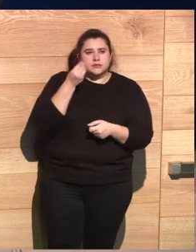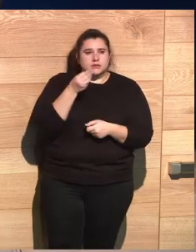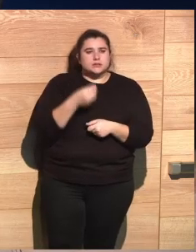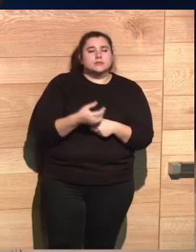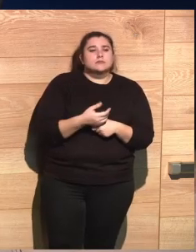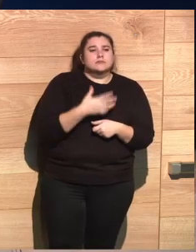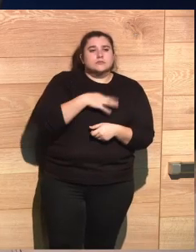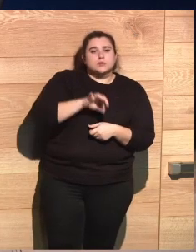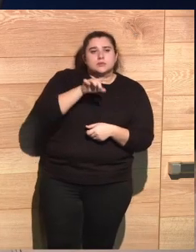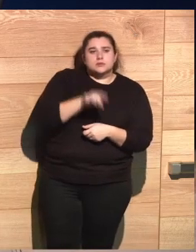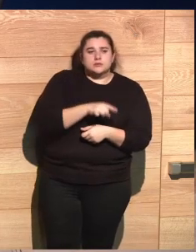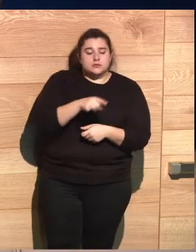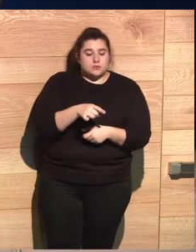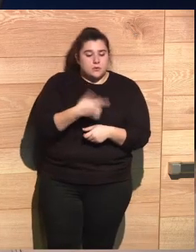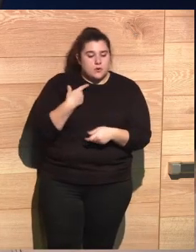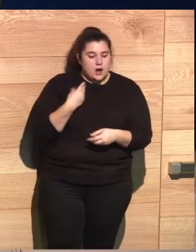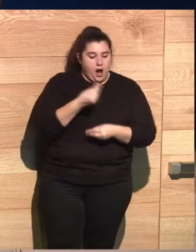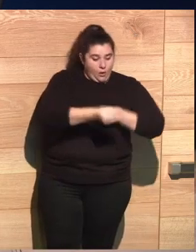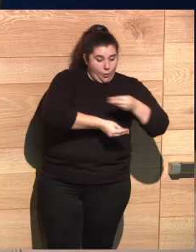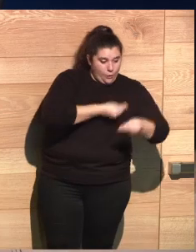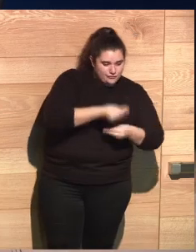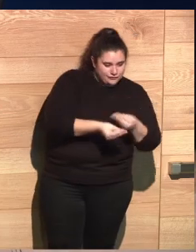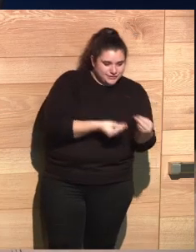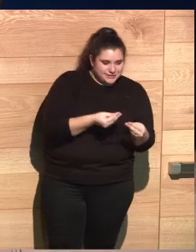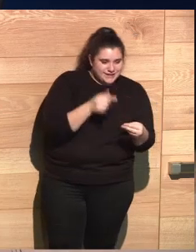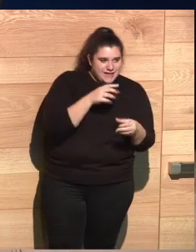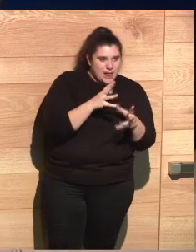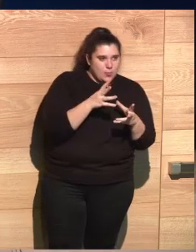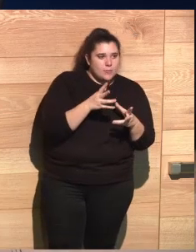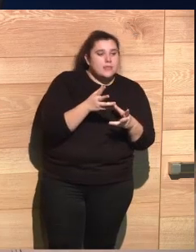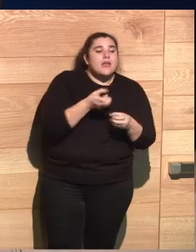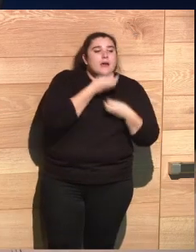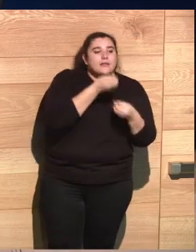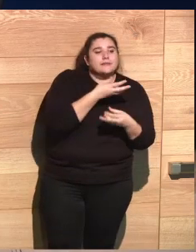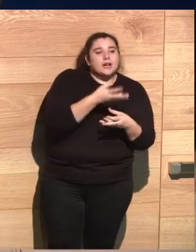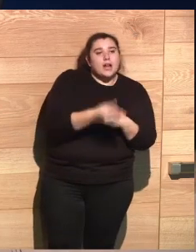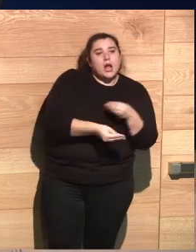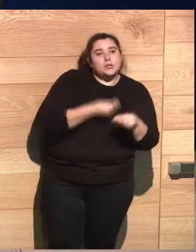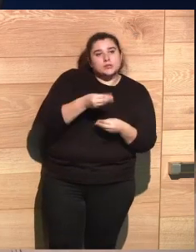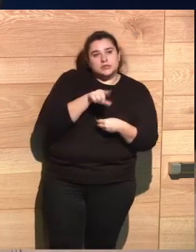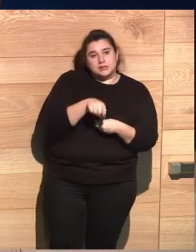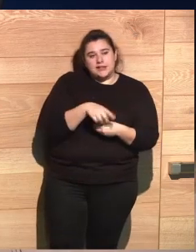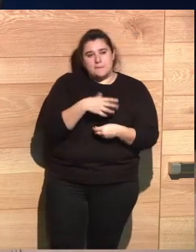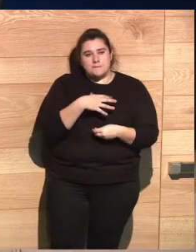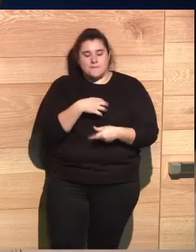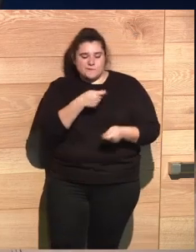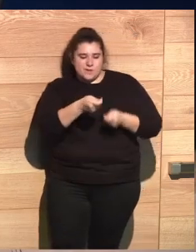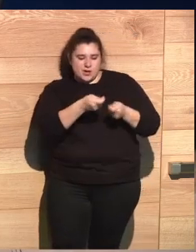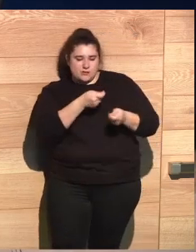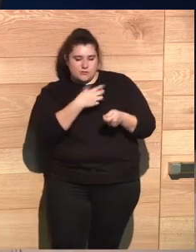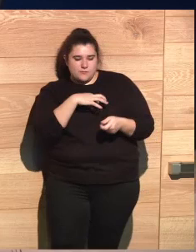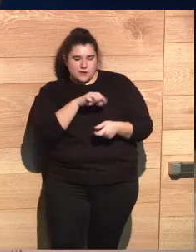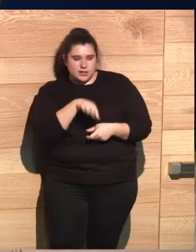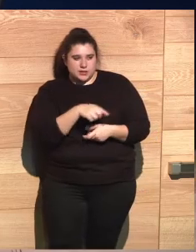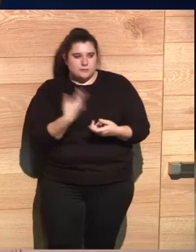el qué? El uso de esos datos. Esta pregunta me la acabo de sacar de la manga, pero porque estoy pensándolo. Digo, a Facebook se le